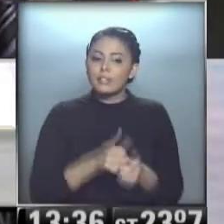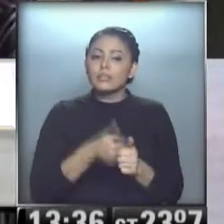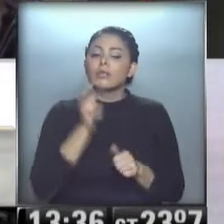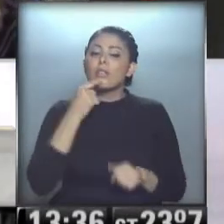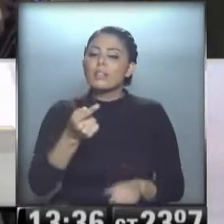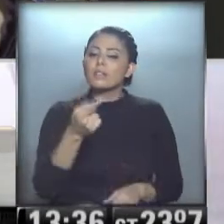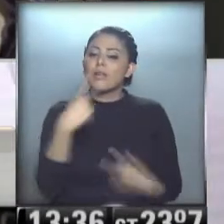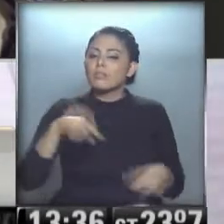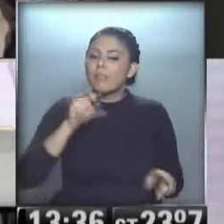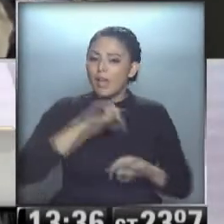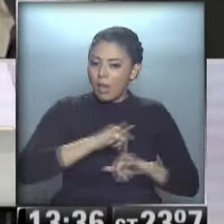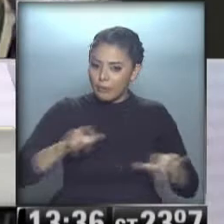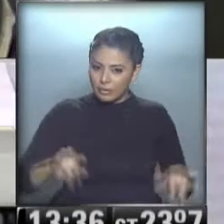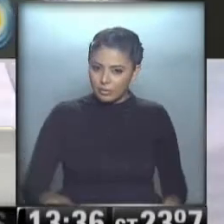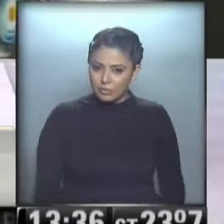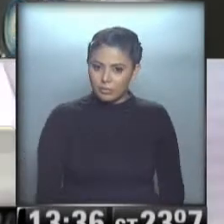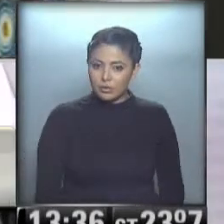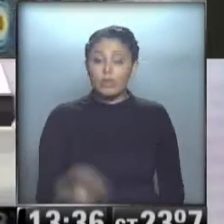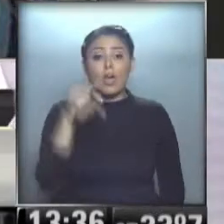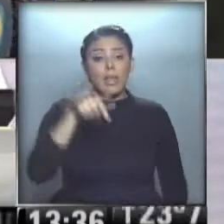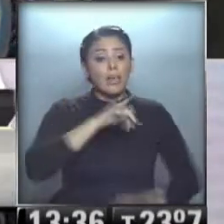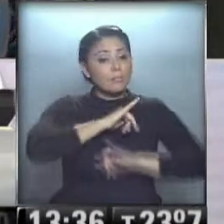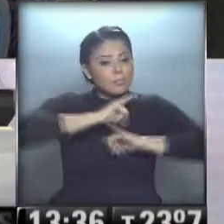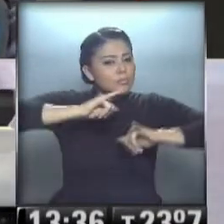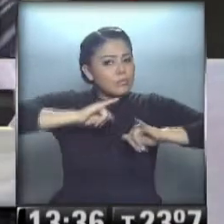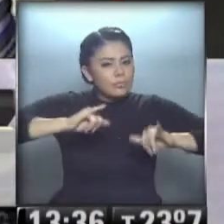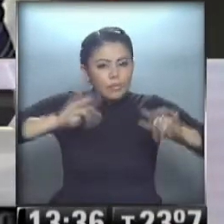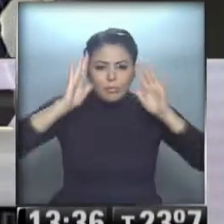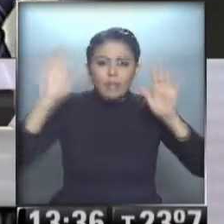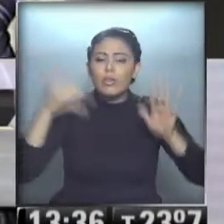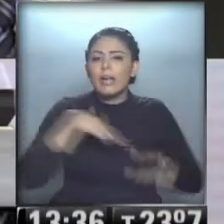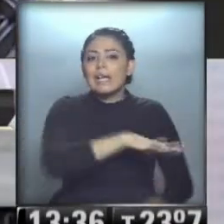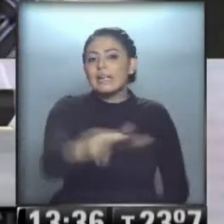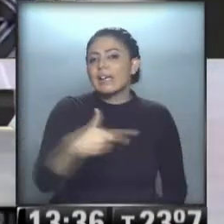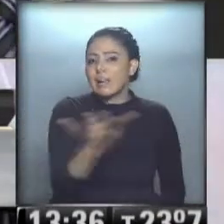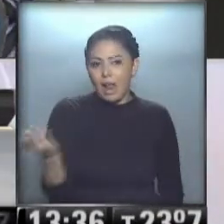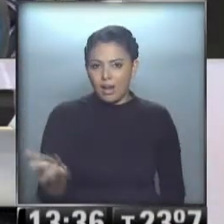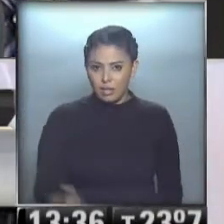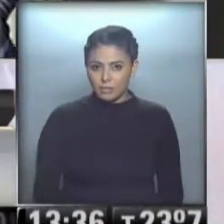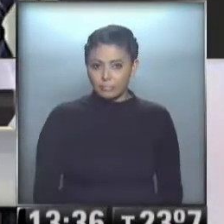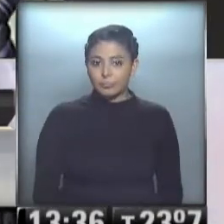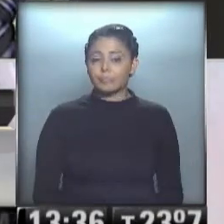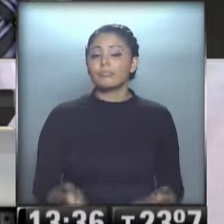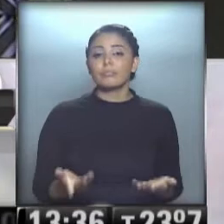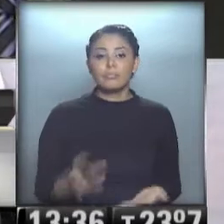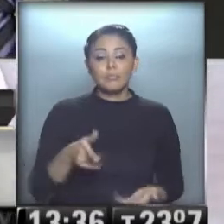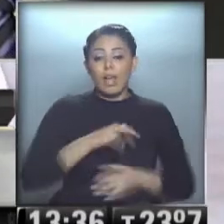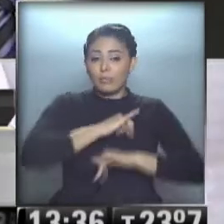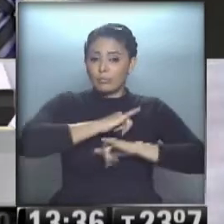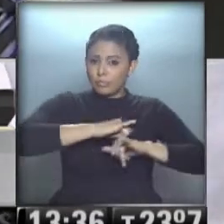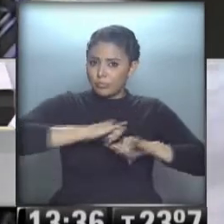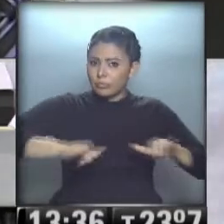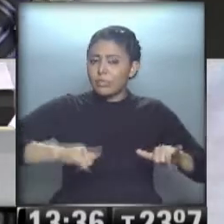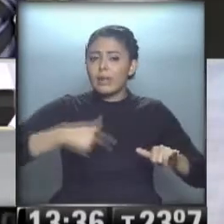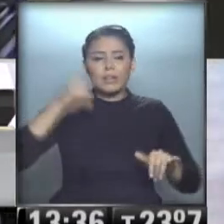características de esta campaña bueno es una campaña que está dirigida a la población general es una campaña que